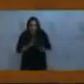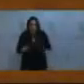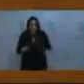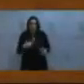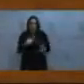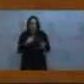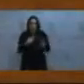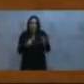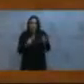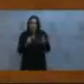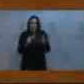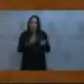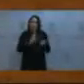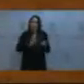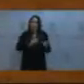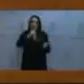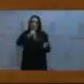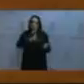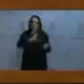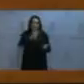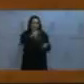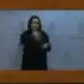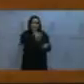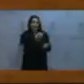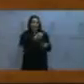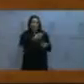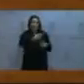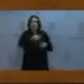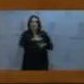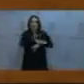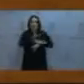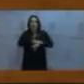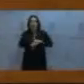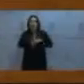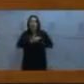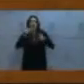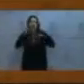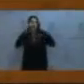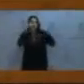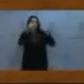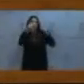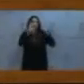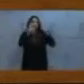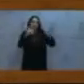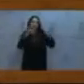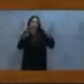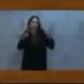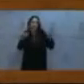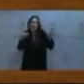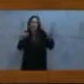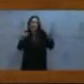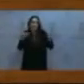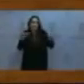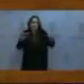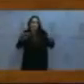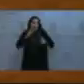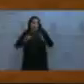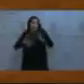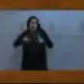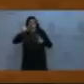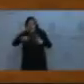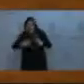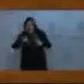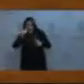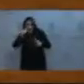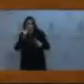la percepción de que aquí ustedes siguen siendo ese gobierno asesorado por esos visionarios que desde aquí, desde Oviedo, nos dicen a los que